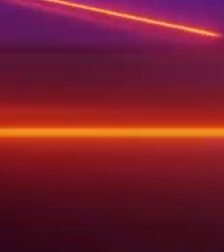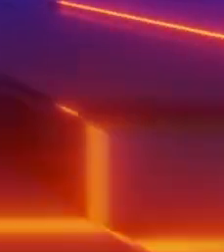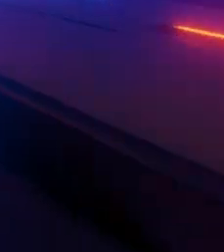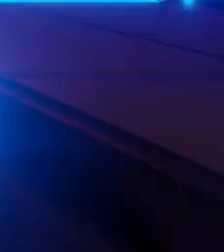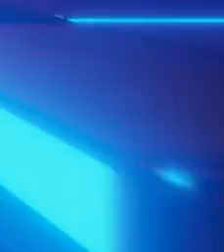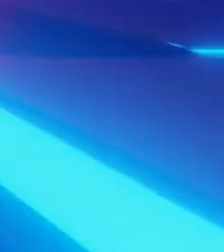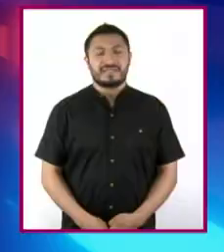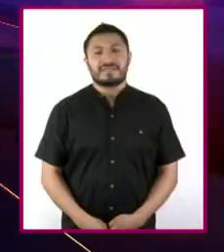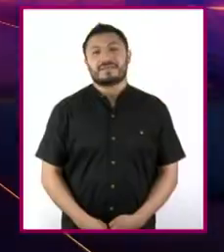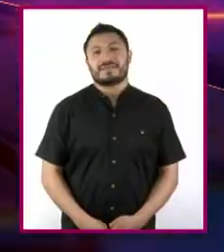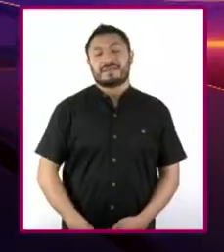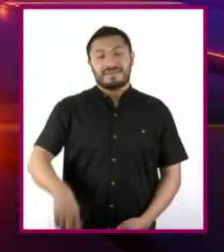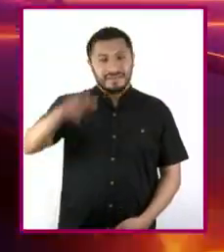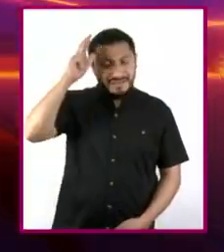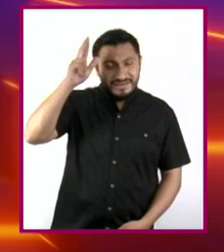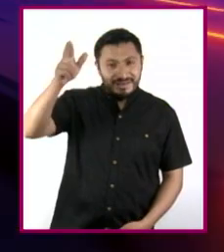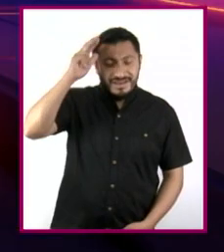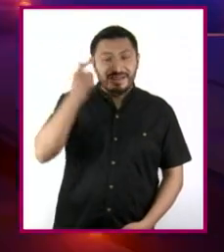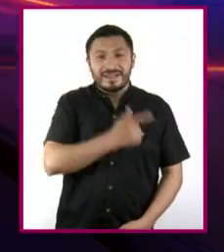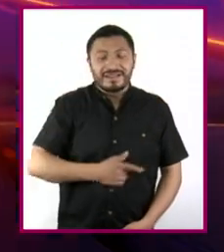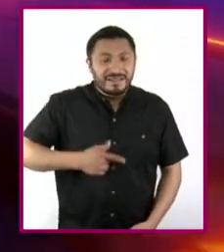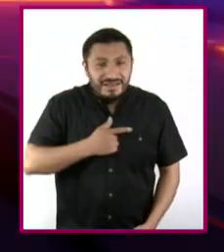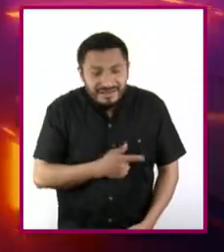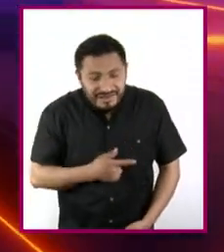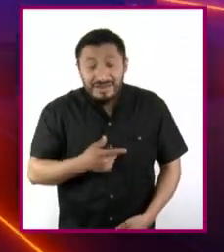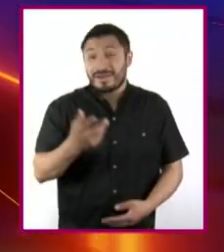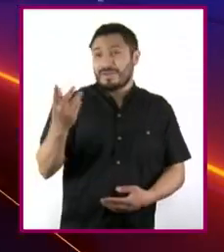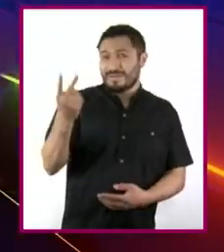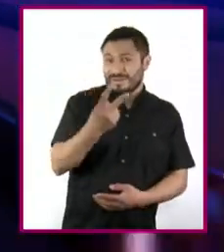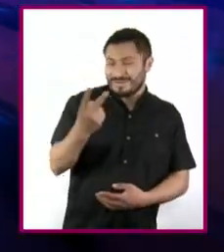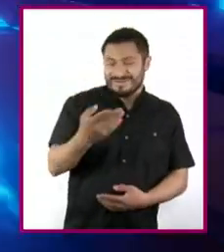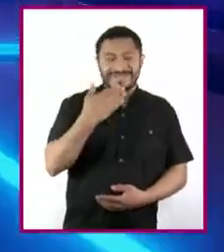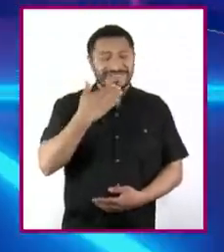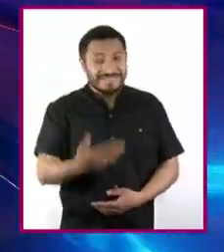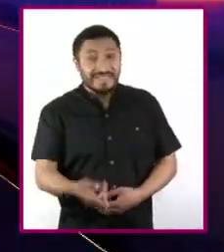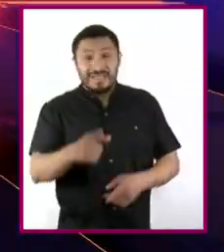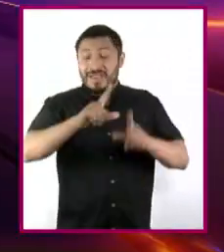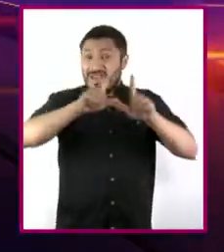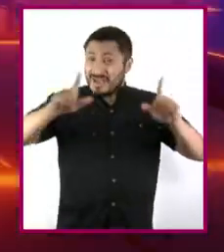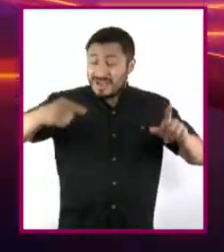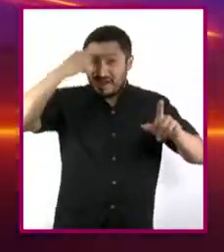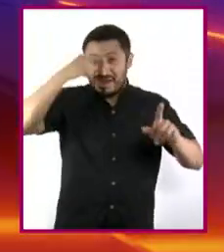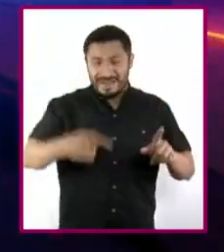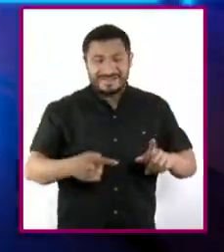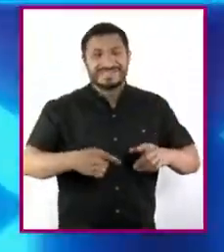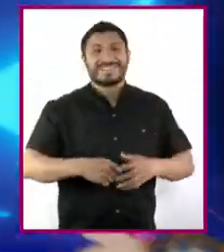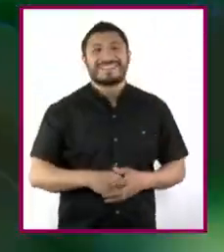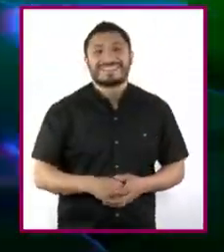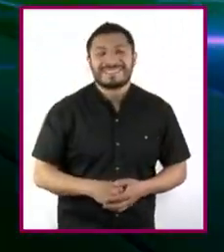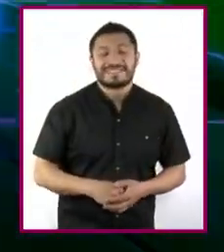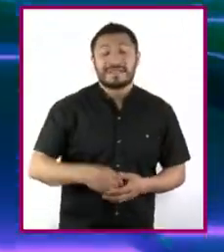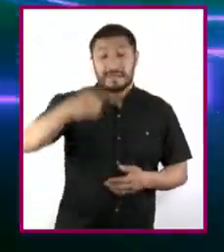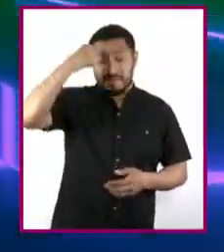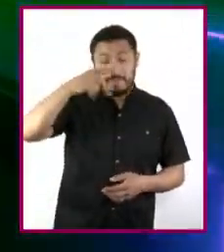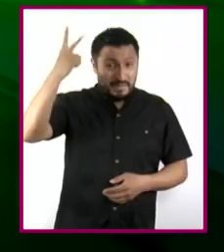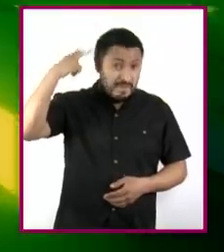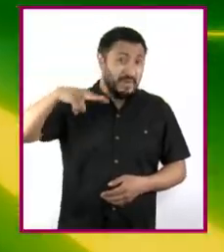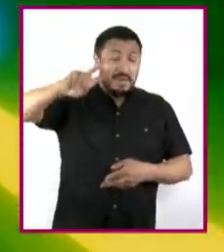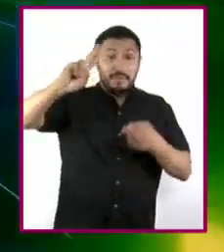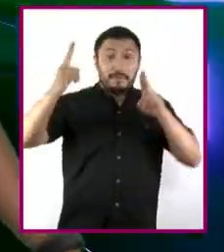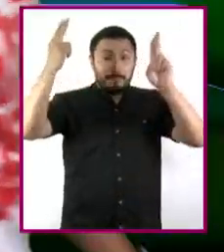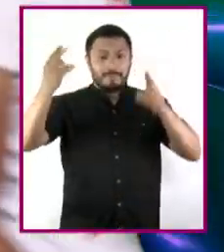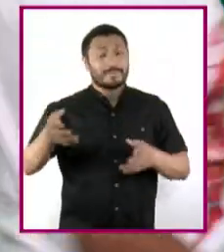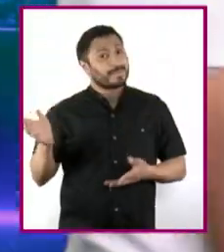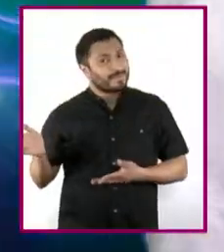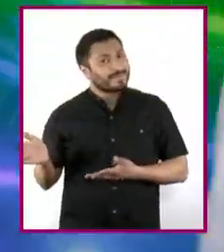¡Hola, hola! ¡Qué gusto, Axel y Pepe! Oh, ¿están listos para este viaje espacial?